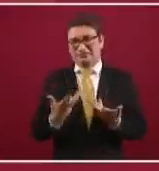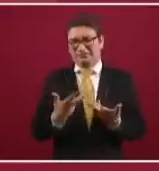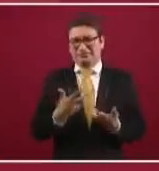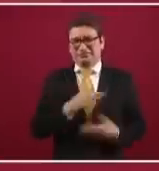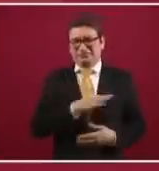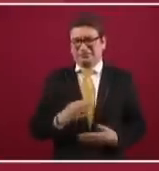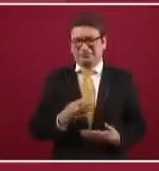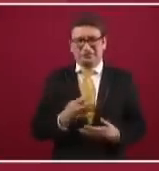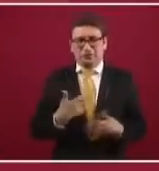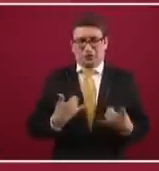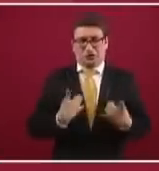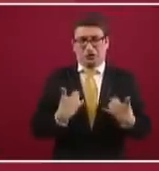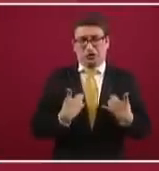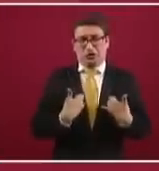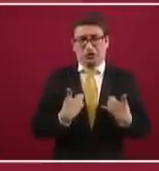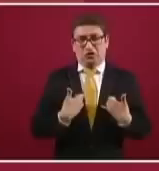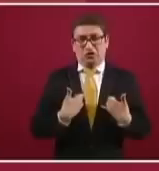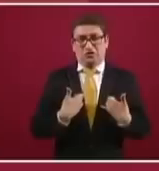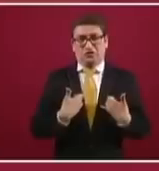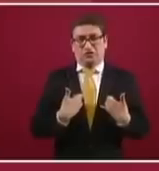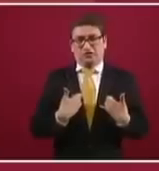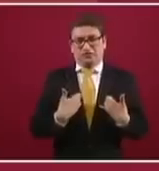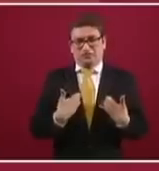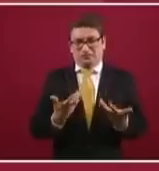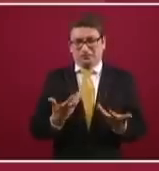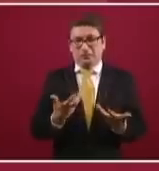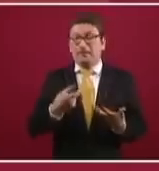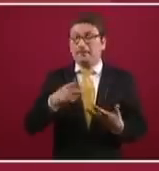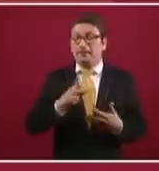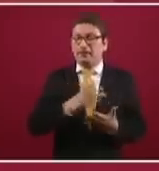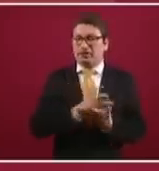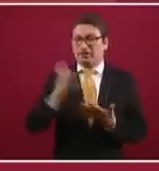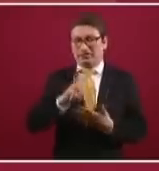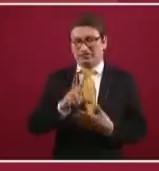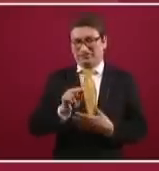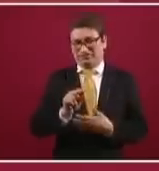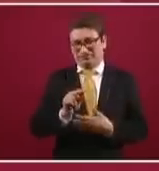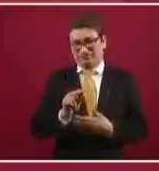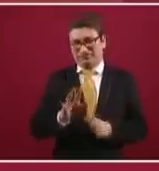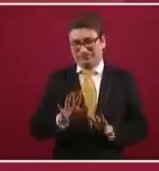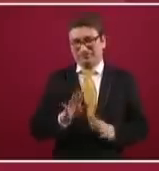Tampoco es para que se pasen, pero